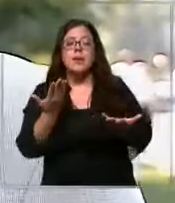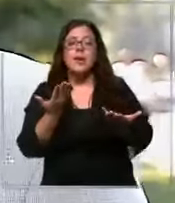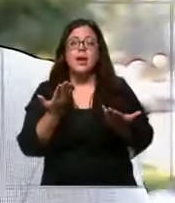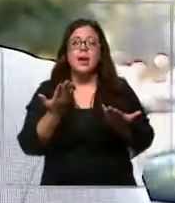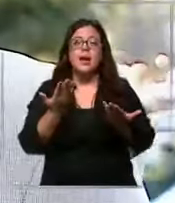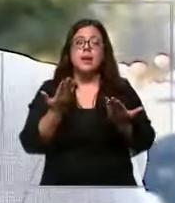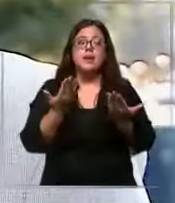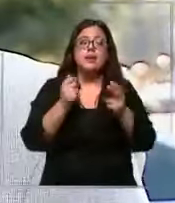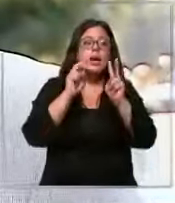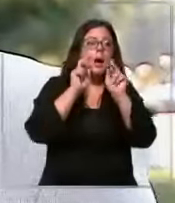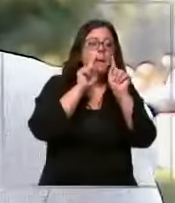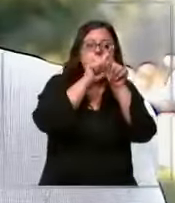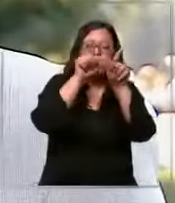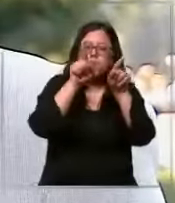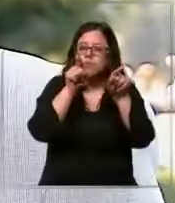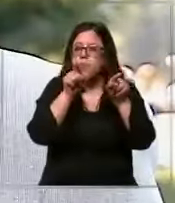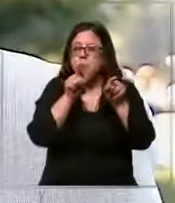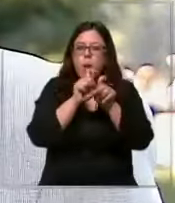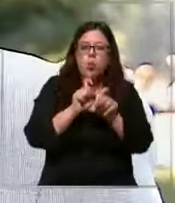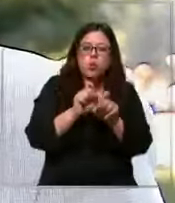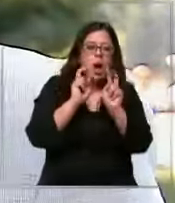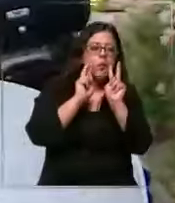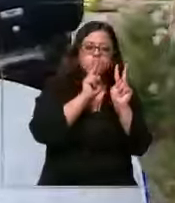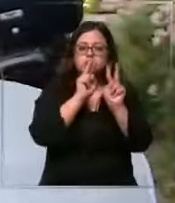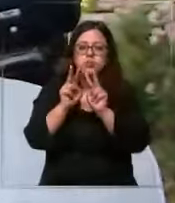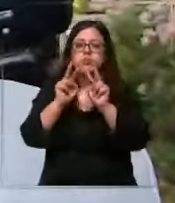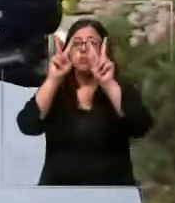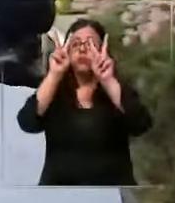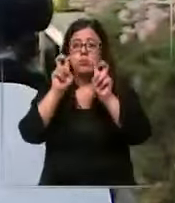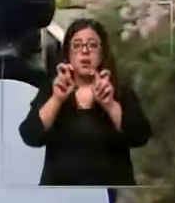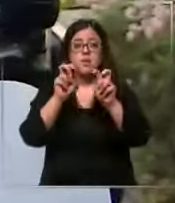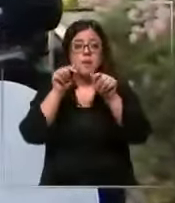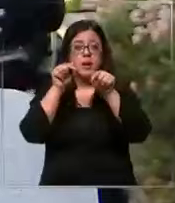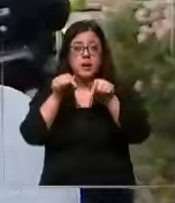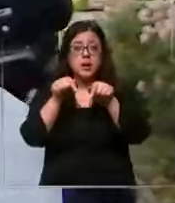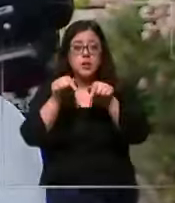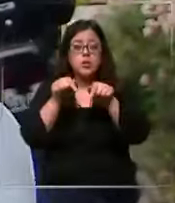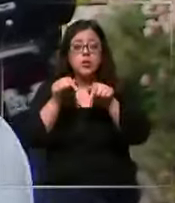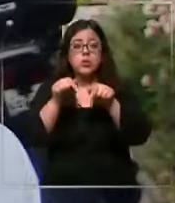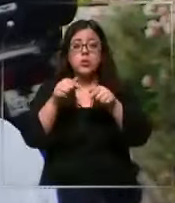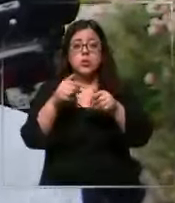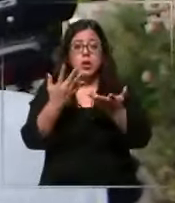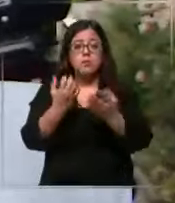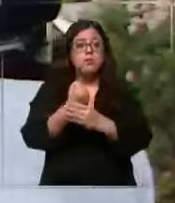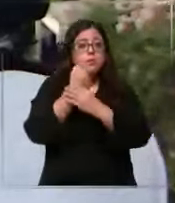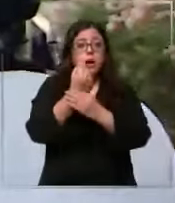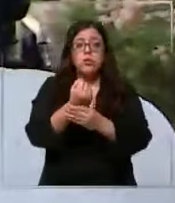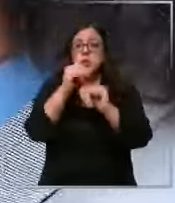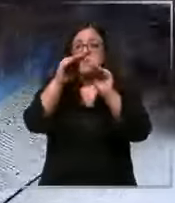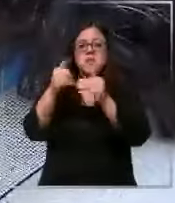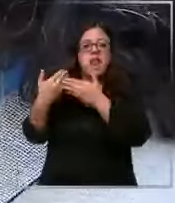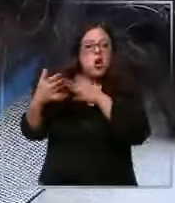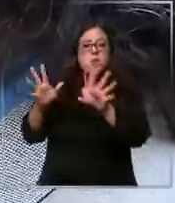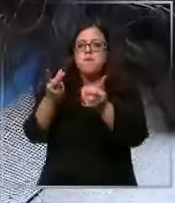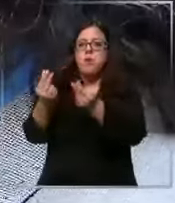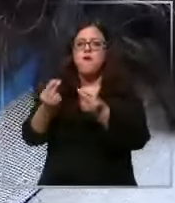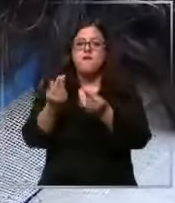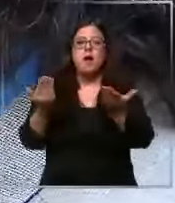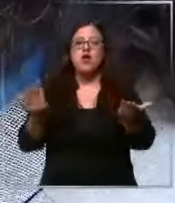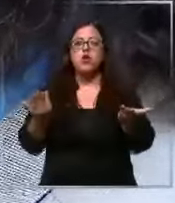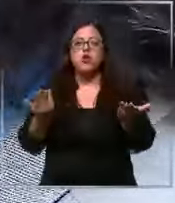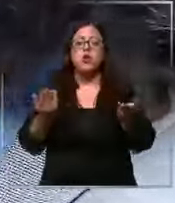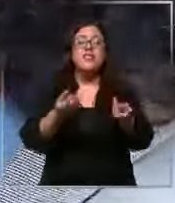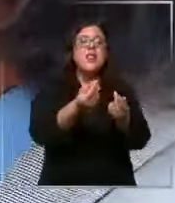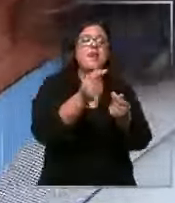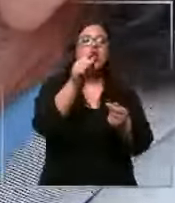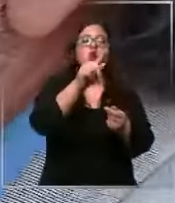cotizar, porque la cobertura es exactamente idéntica, indistintamente del precio. El valor del